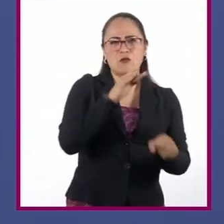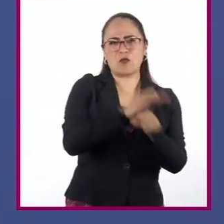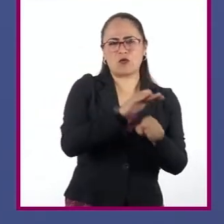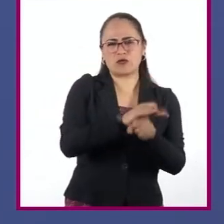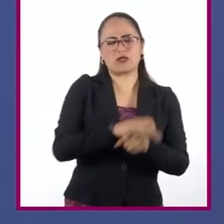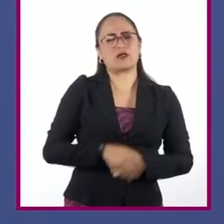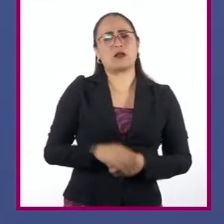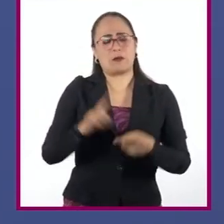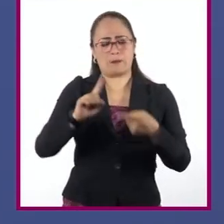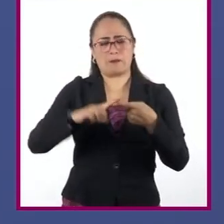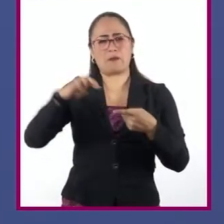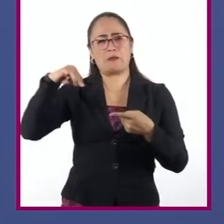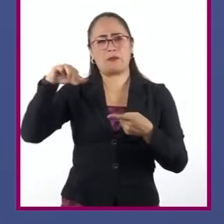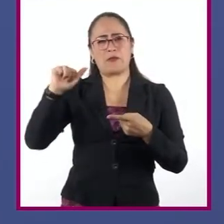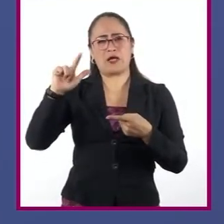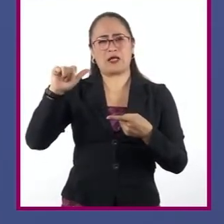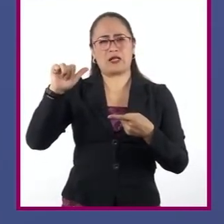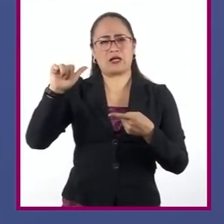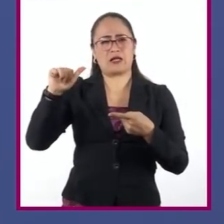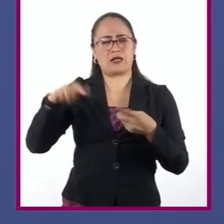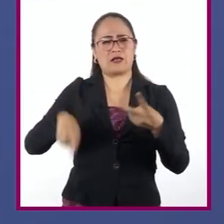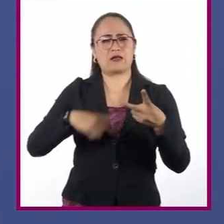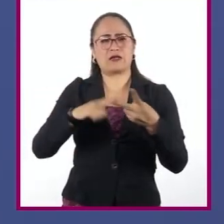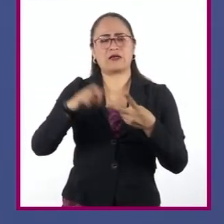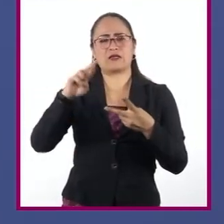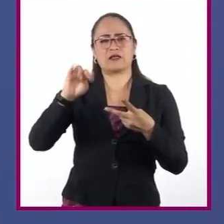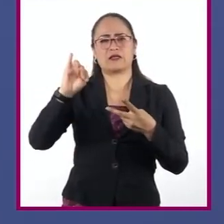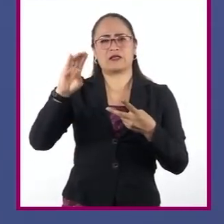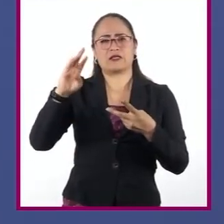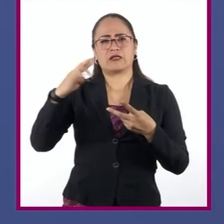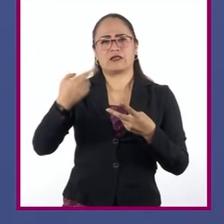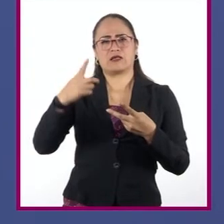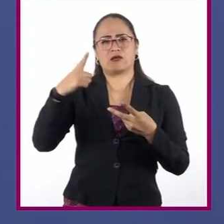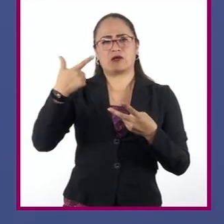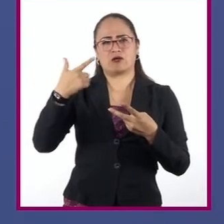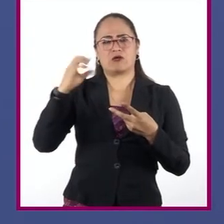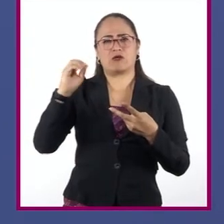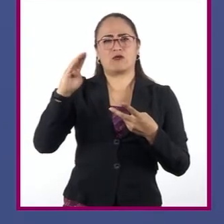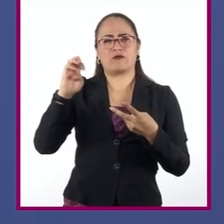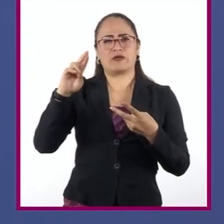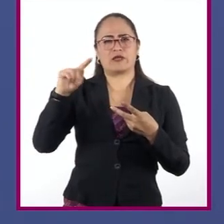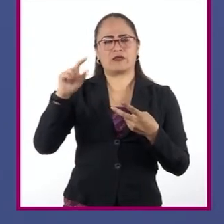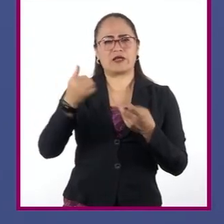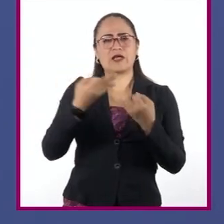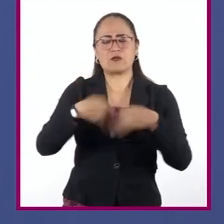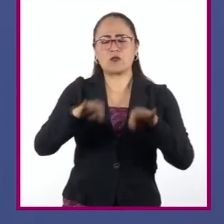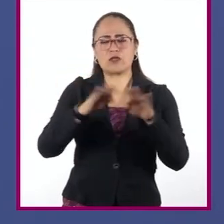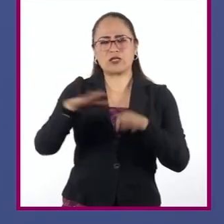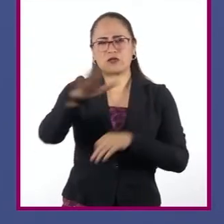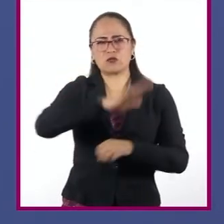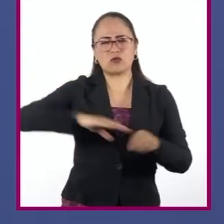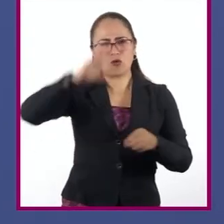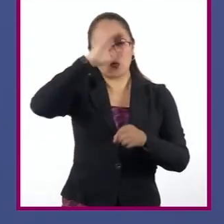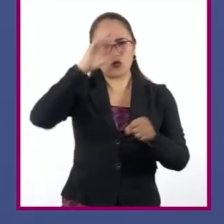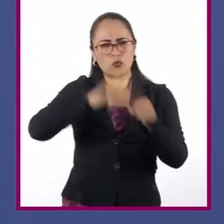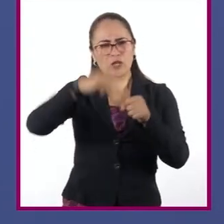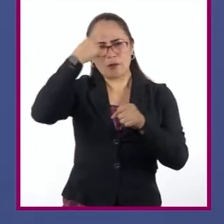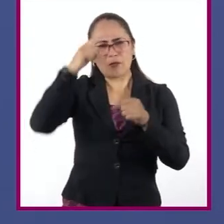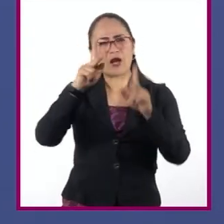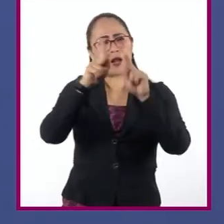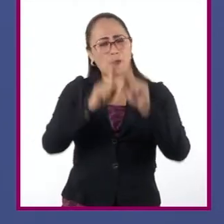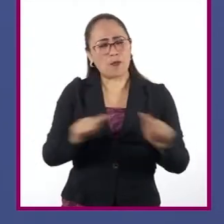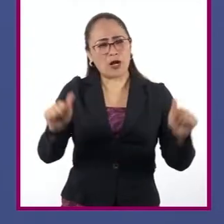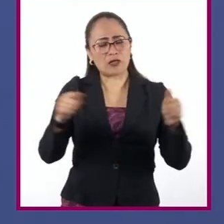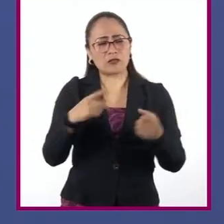los de Malala o Rigoberta son importantes en la construcción de una cultura para la paz. No solo en